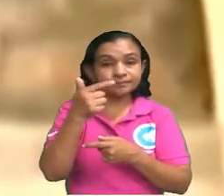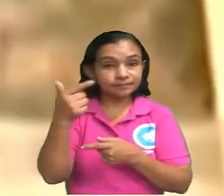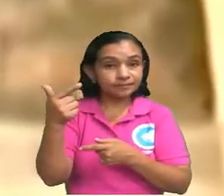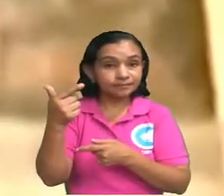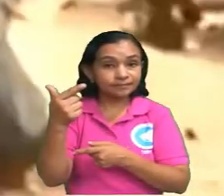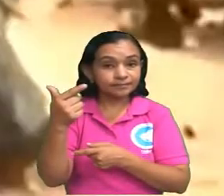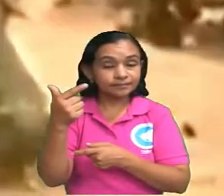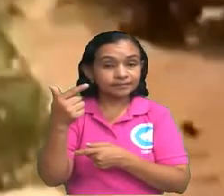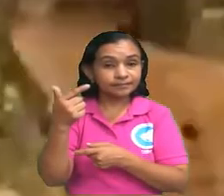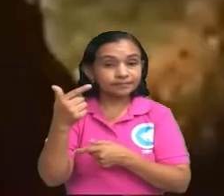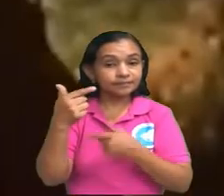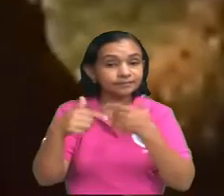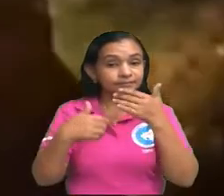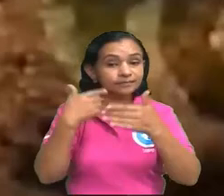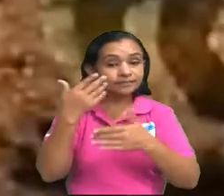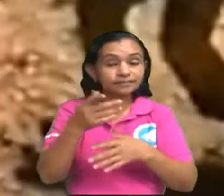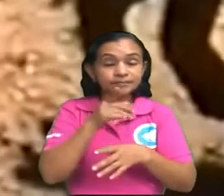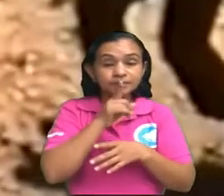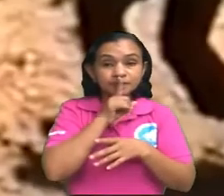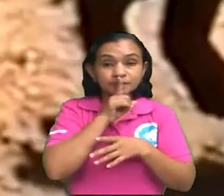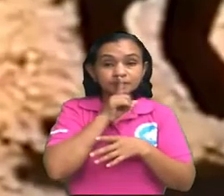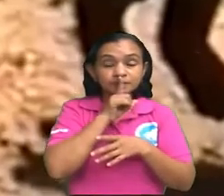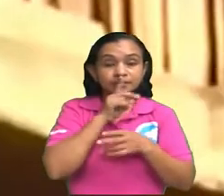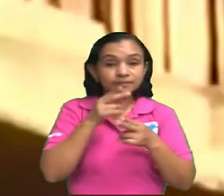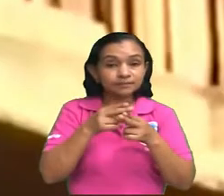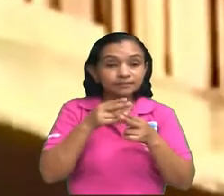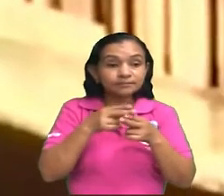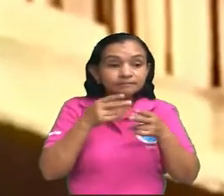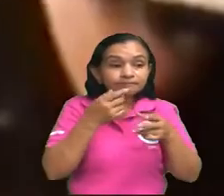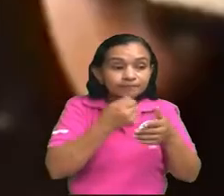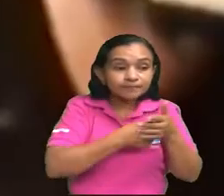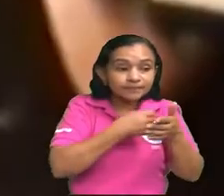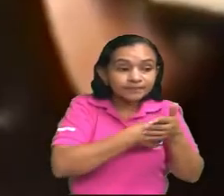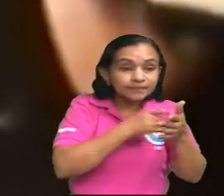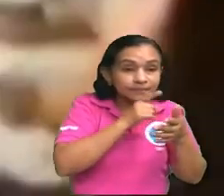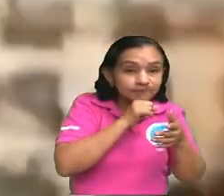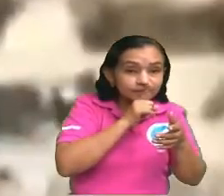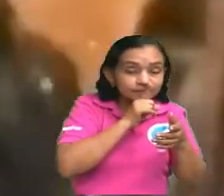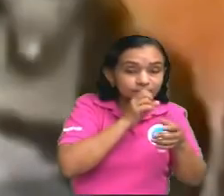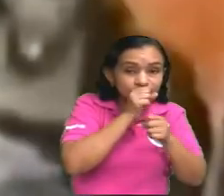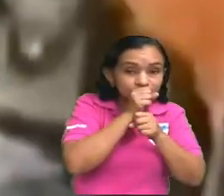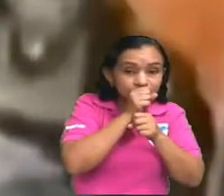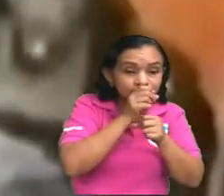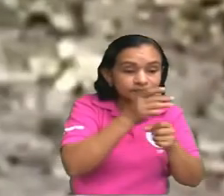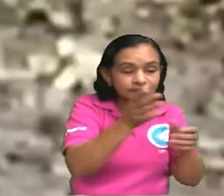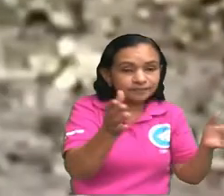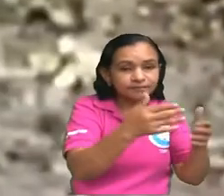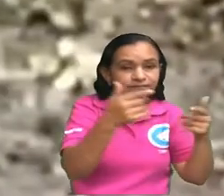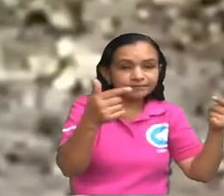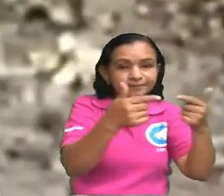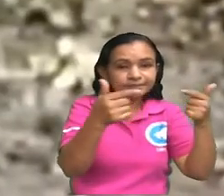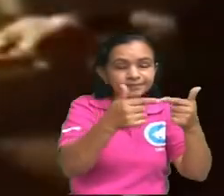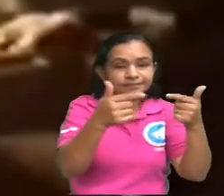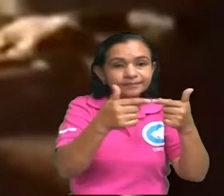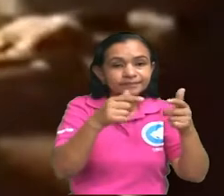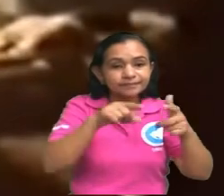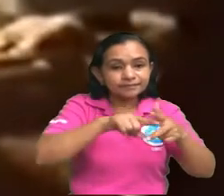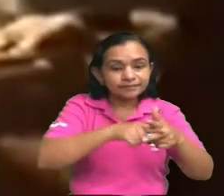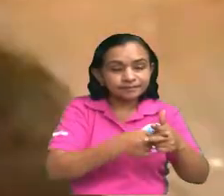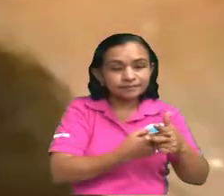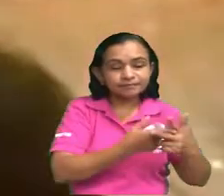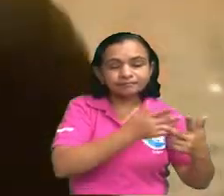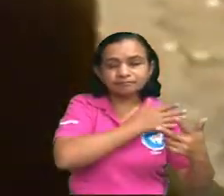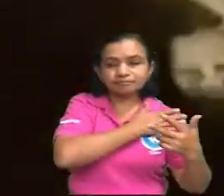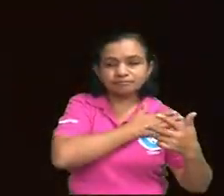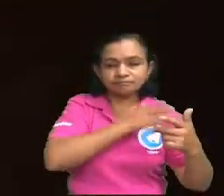1967. Después vino una etapa de silencio, le llamamos nosotros, de acumulación de fuerzas en silencio, y se organiza la guerra ya insurreccional contra la